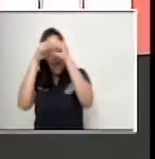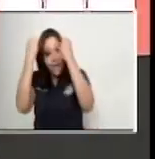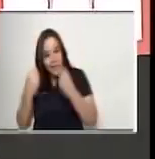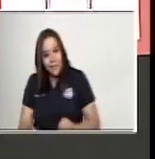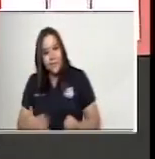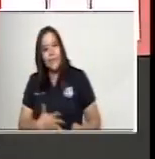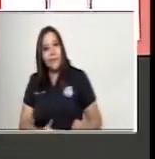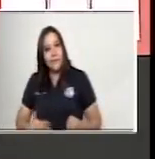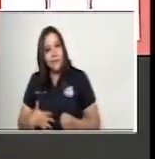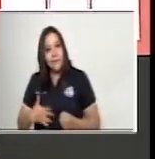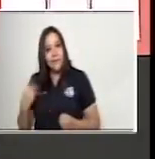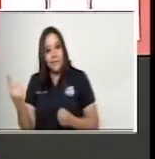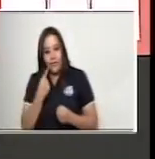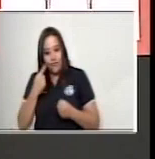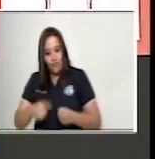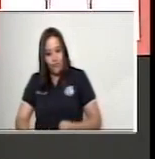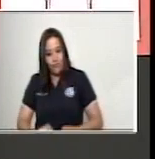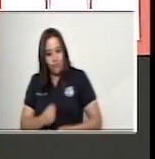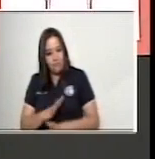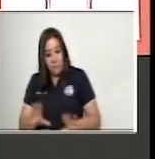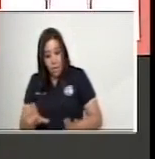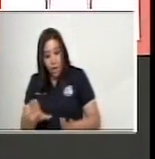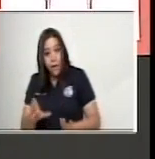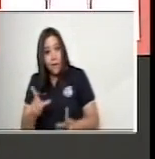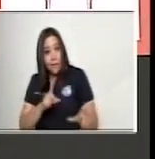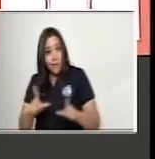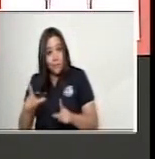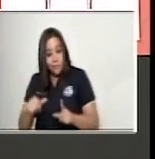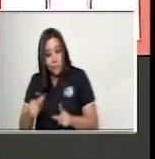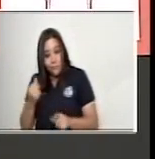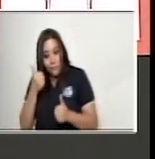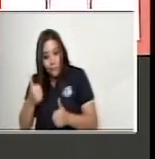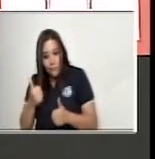todo nuestro organismo.